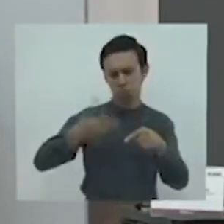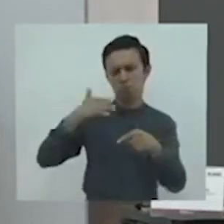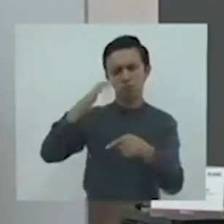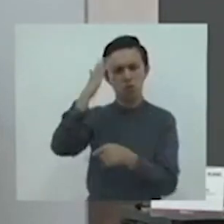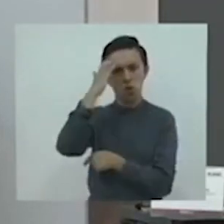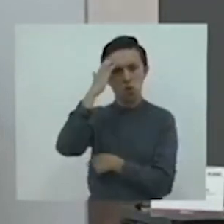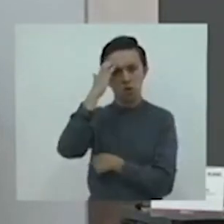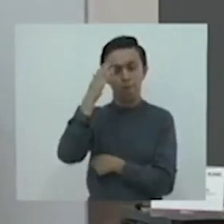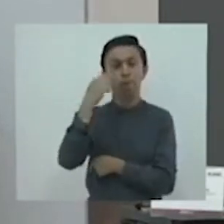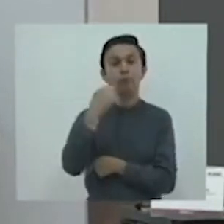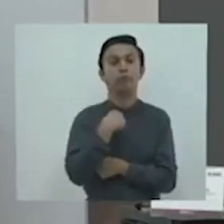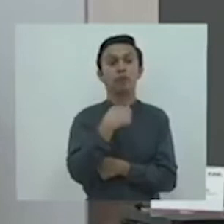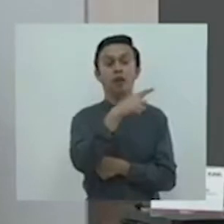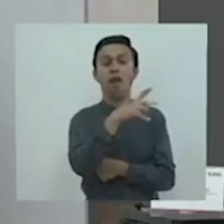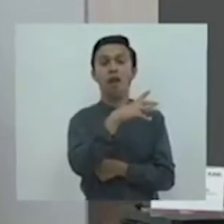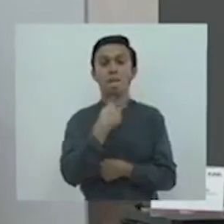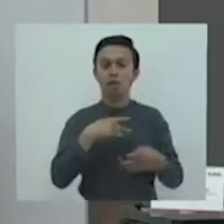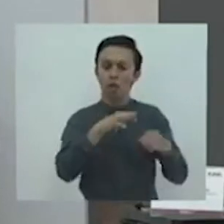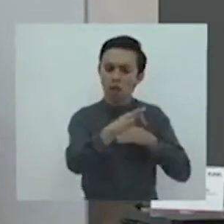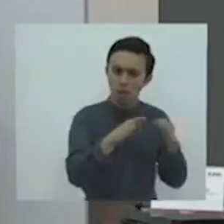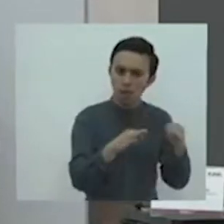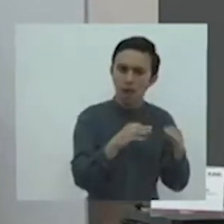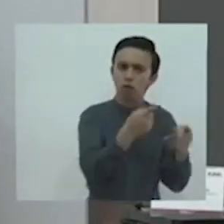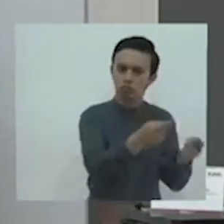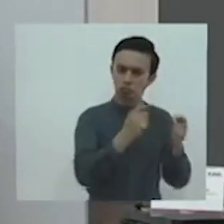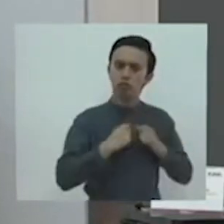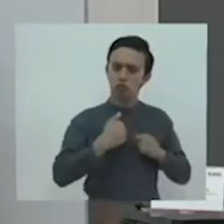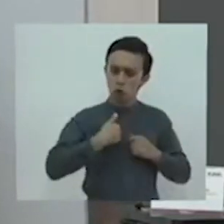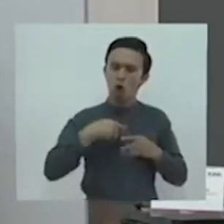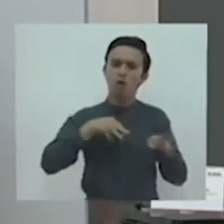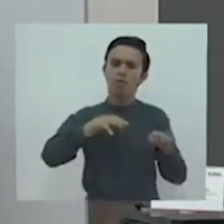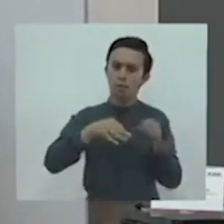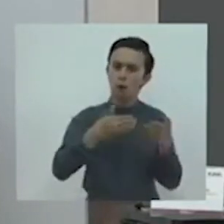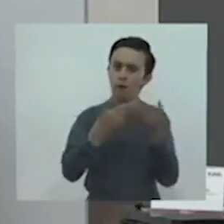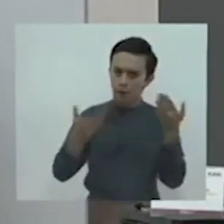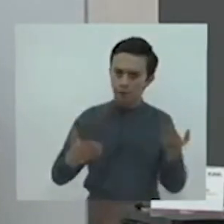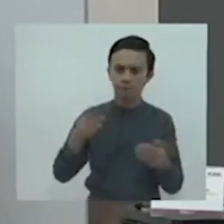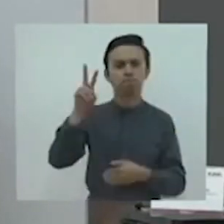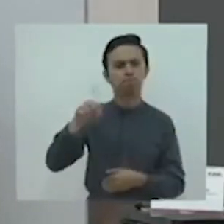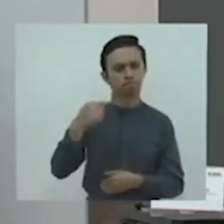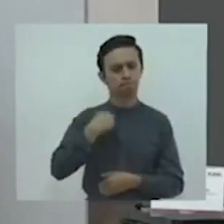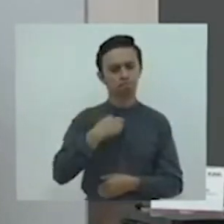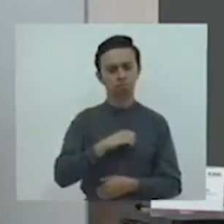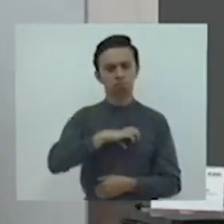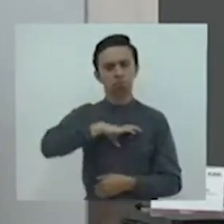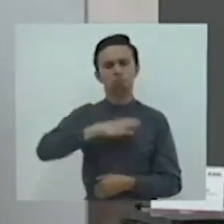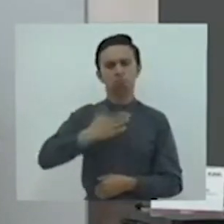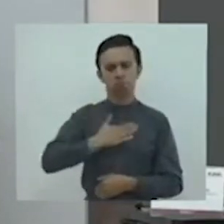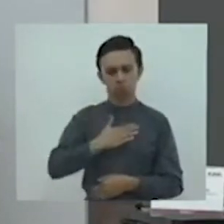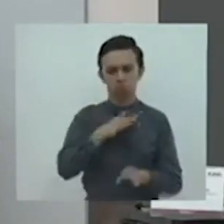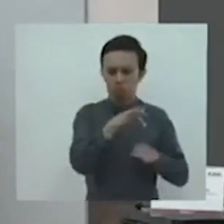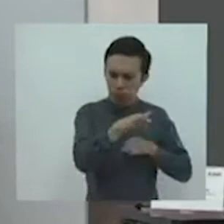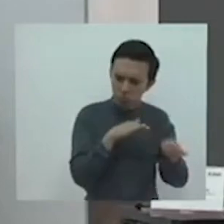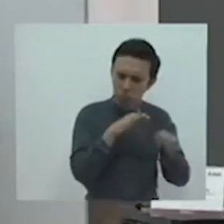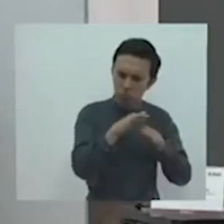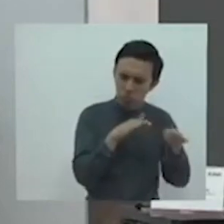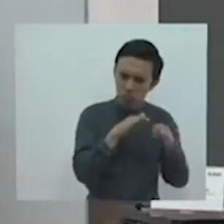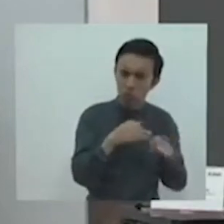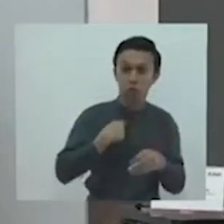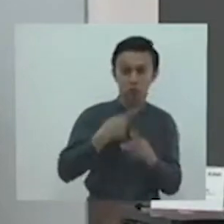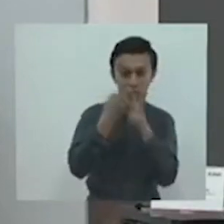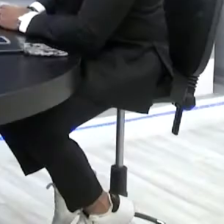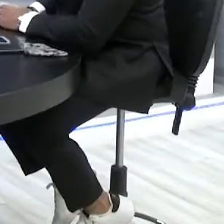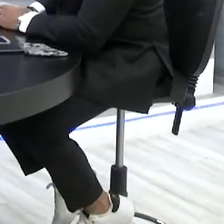un hombre con experiencia, creo que es un hombre que tiene mucho que dar, pero no es el medio ni el mecanismo para poder expresarse, creo yo. Así